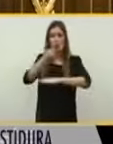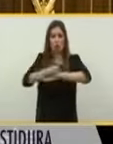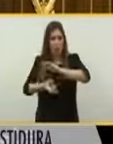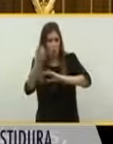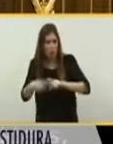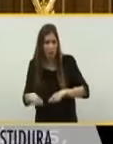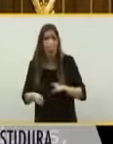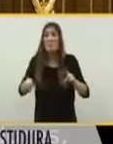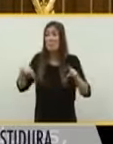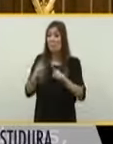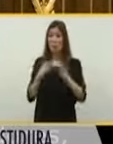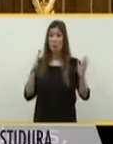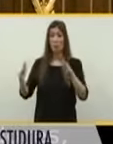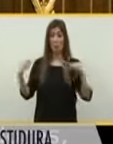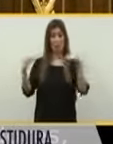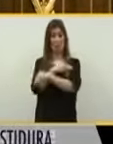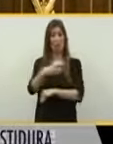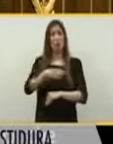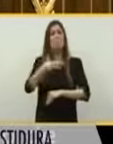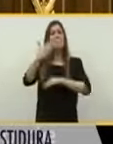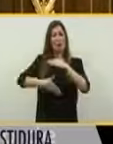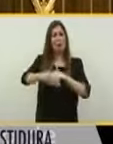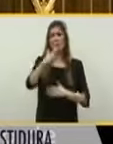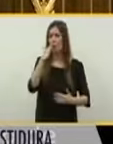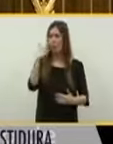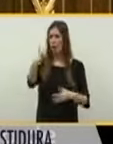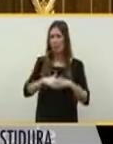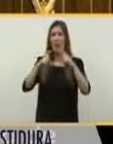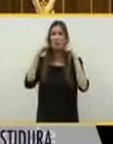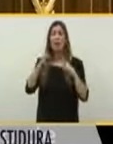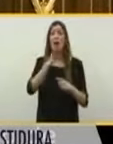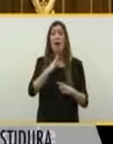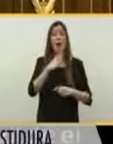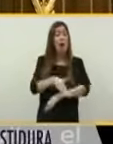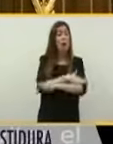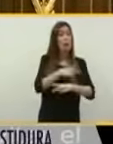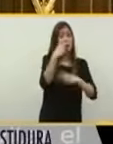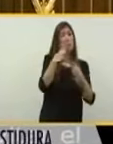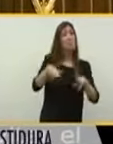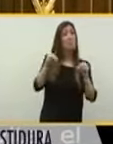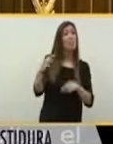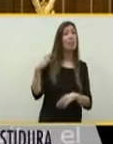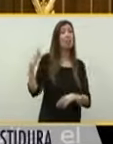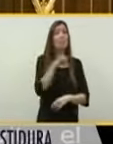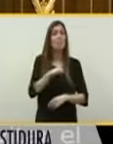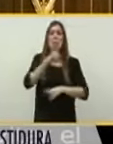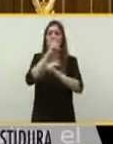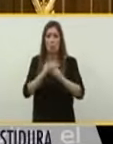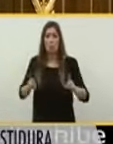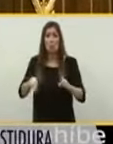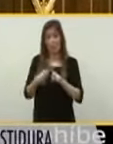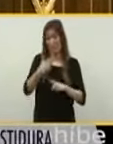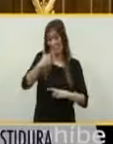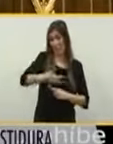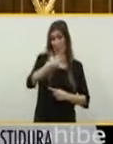el periodo de incompatibilidad a 5 años para evitar el fenómeno de las puertas giratorias y prohíbe la concesión de indultos por delitos